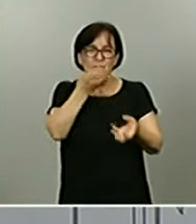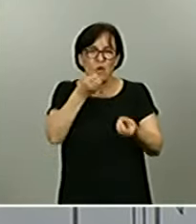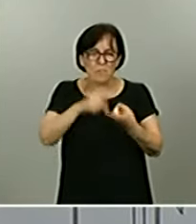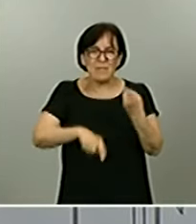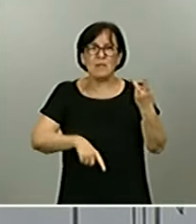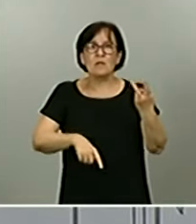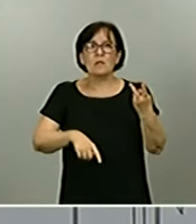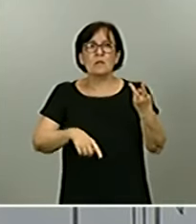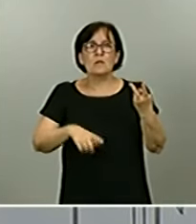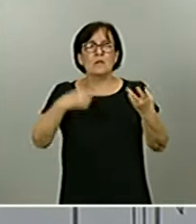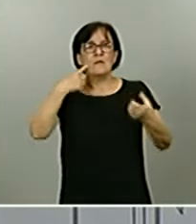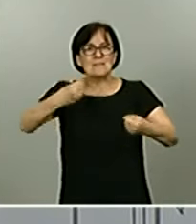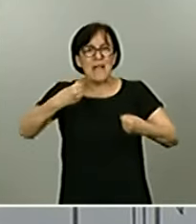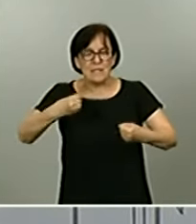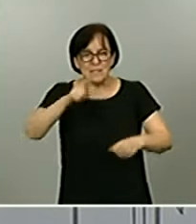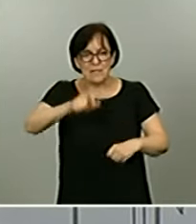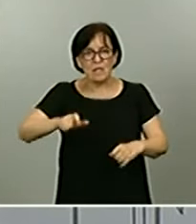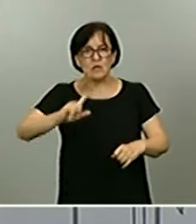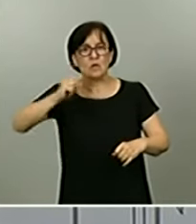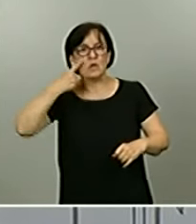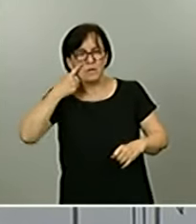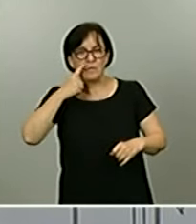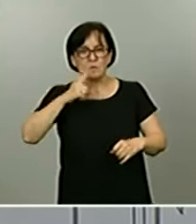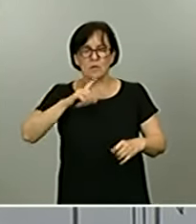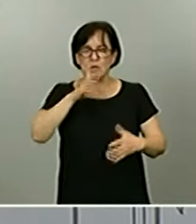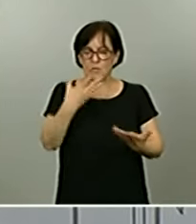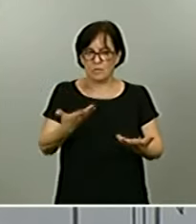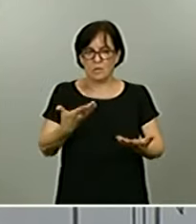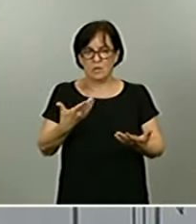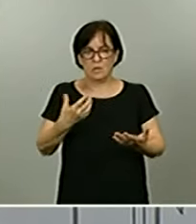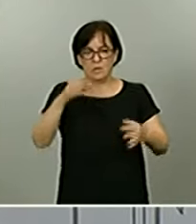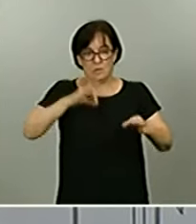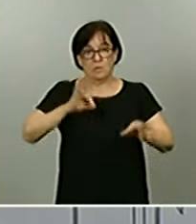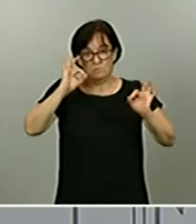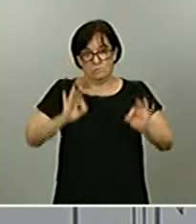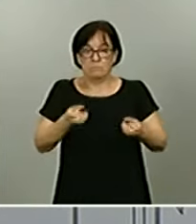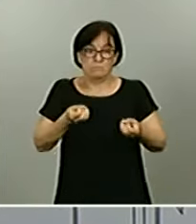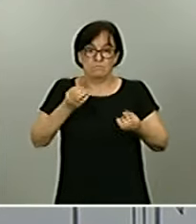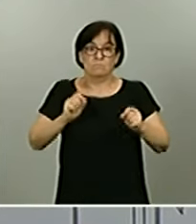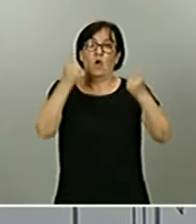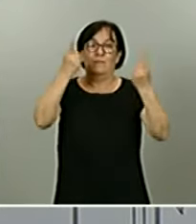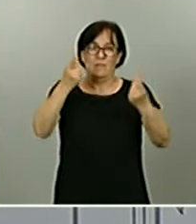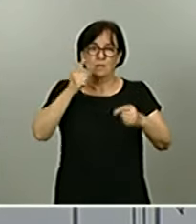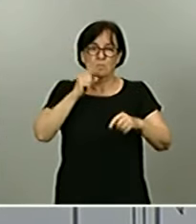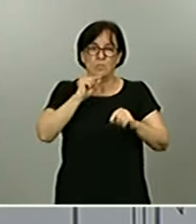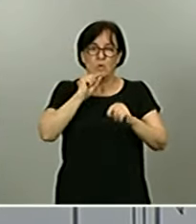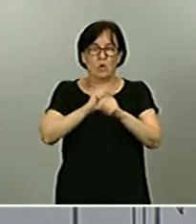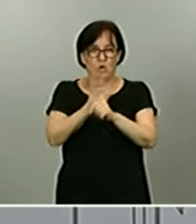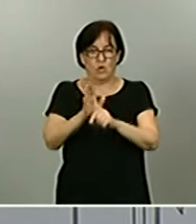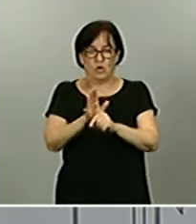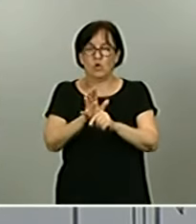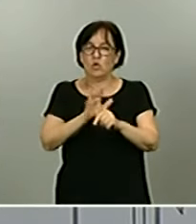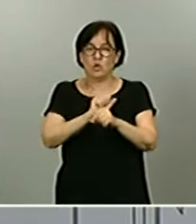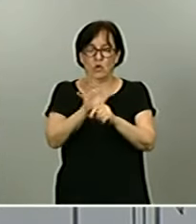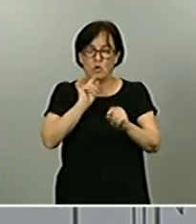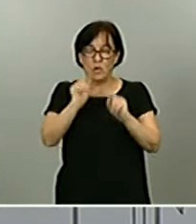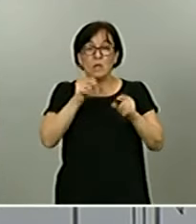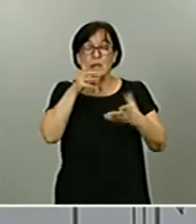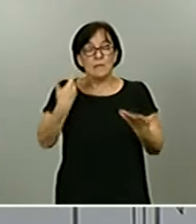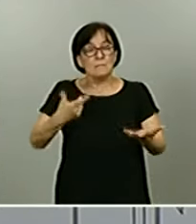sanitarios detectados como casos confirmados de coronavirus. Pero ahora mismo tenemos identificados en toda la pandemia